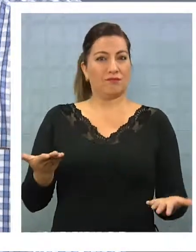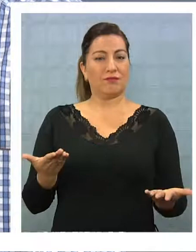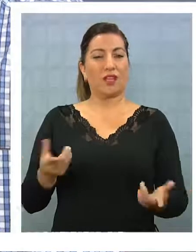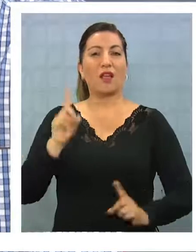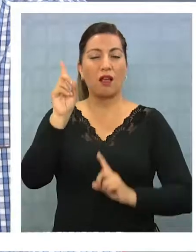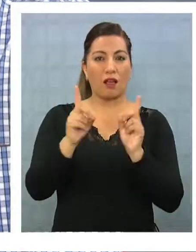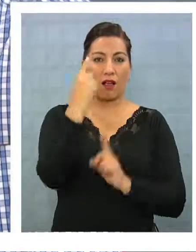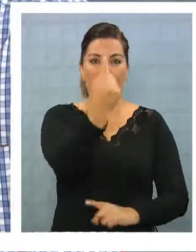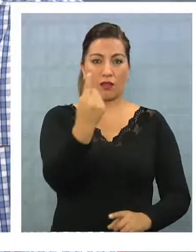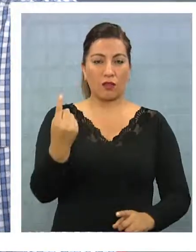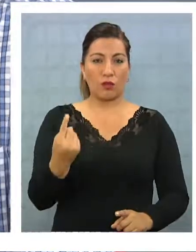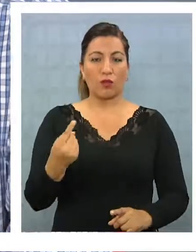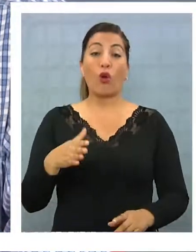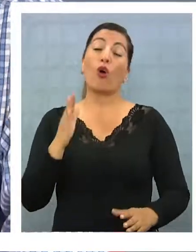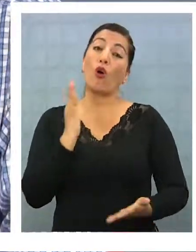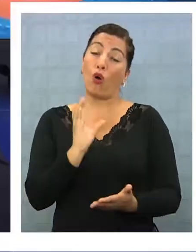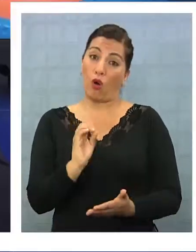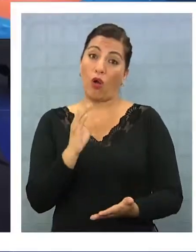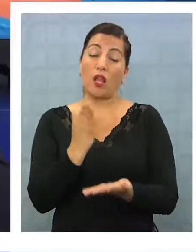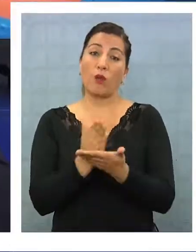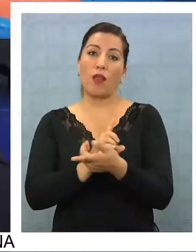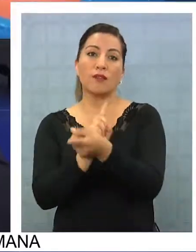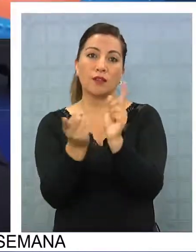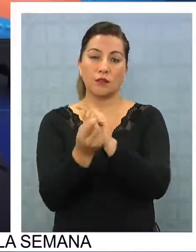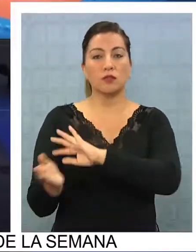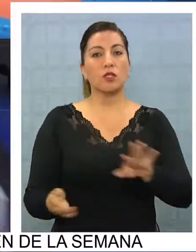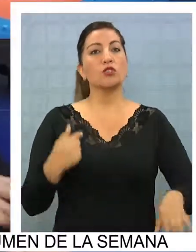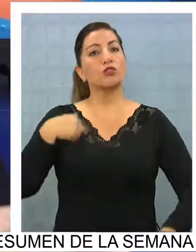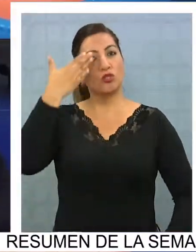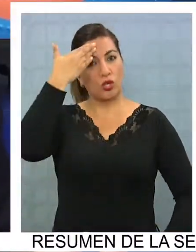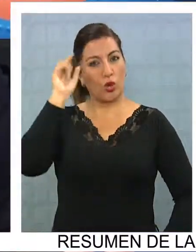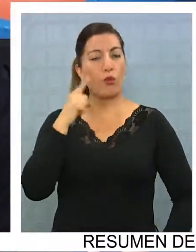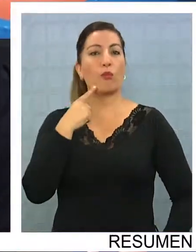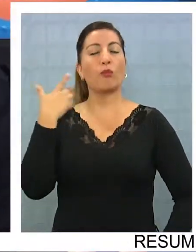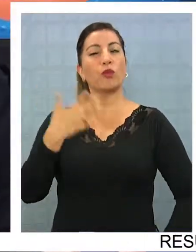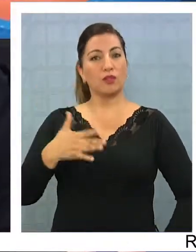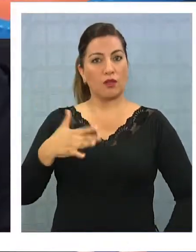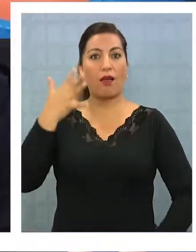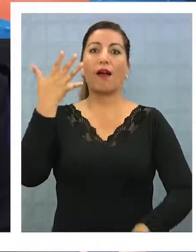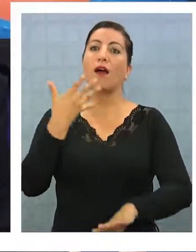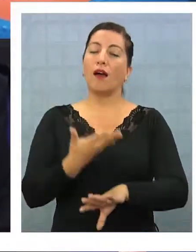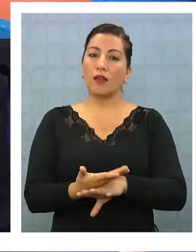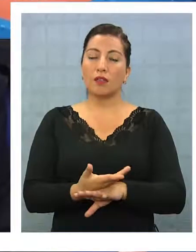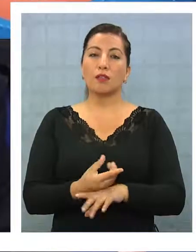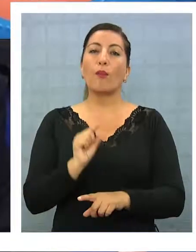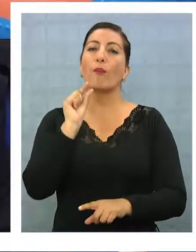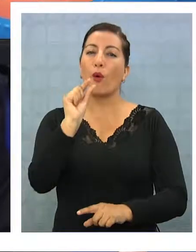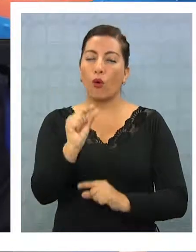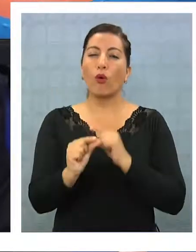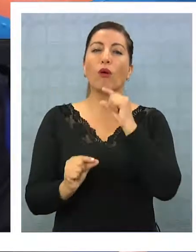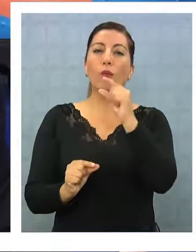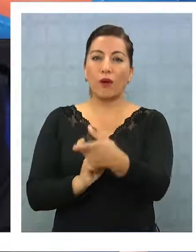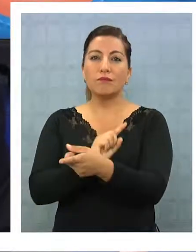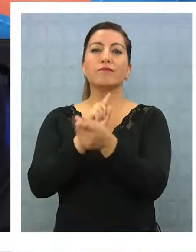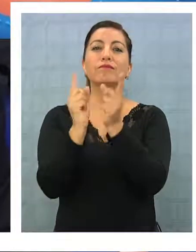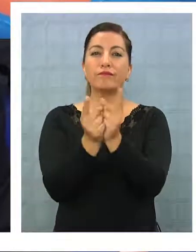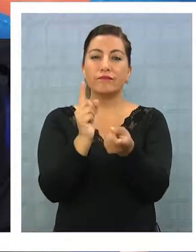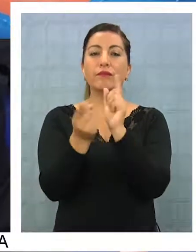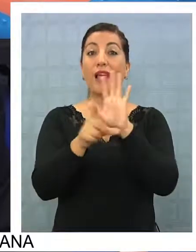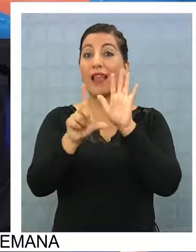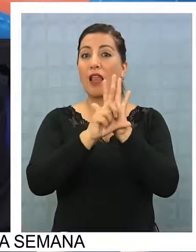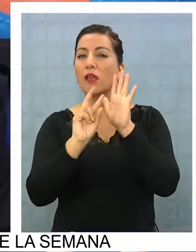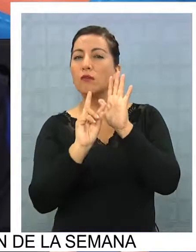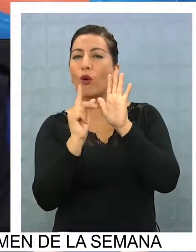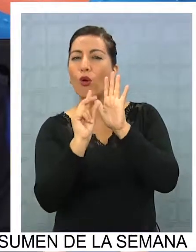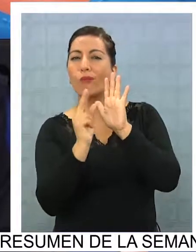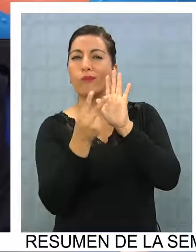o definitivamente va a haber que cambiarlo? Yo creo que lo importante sería, como hay una gradualidad en la ley,